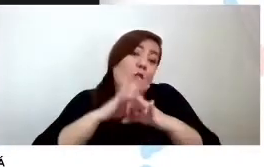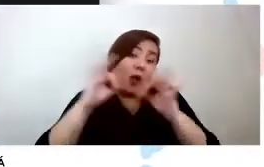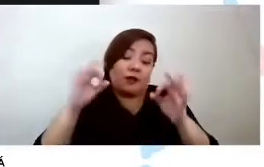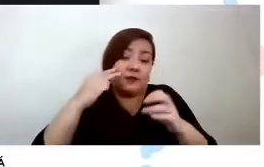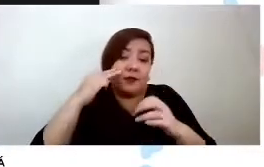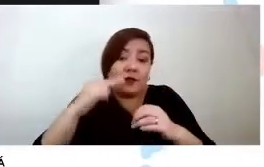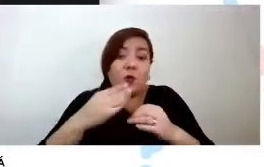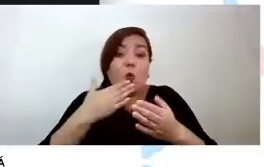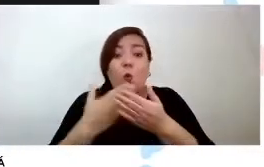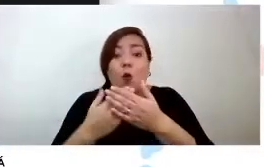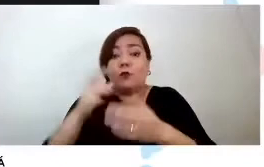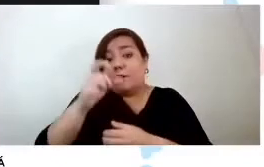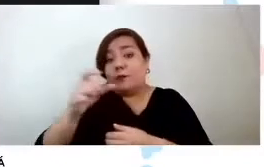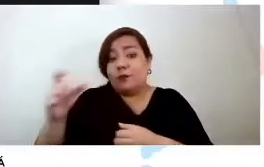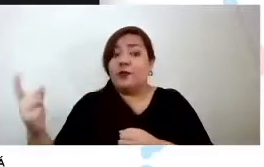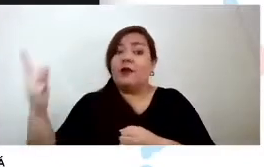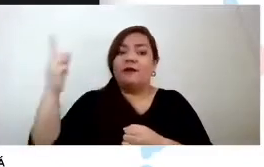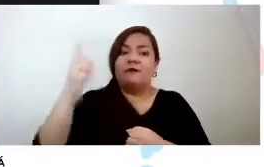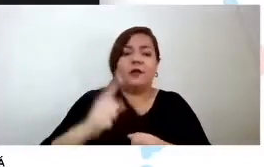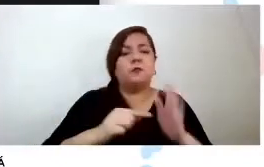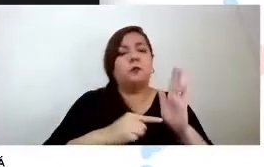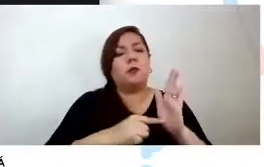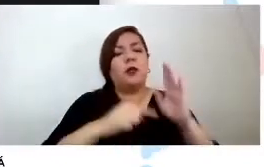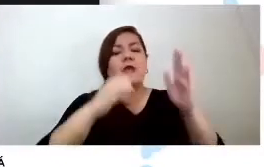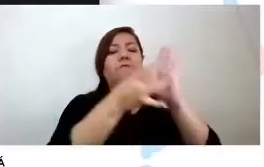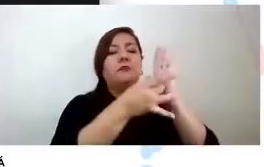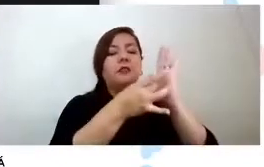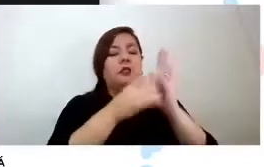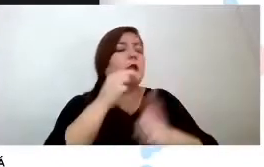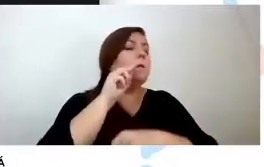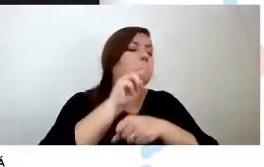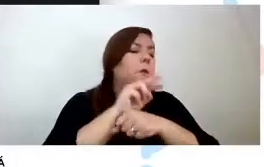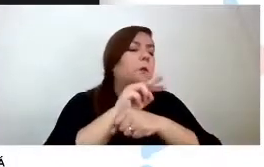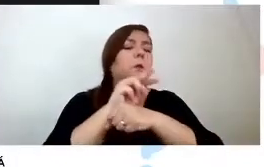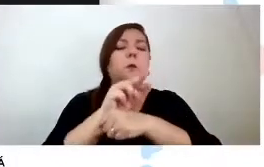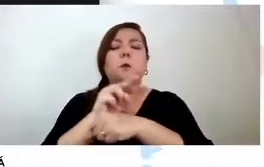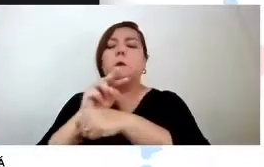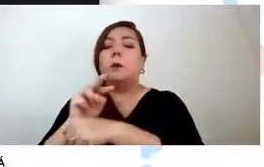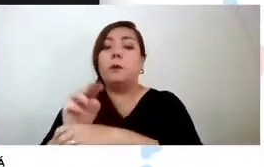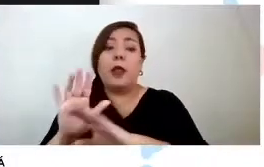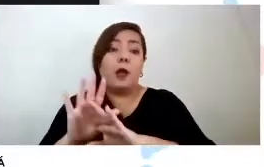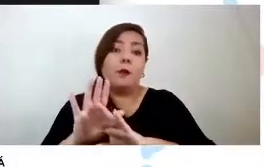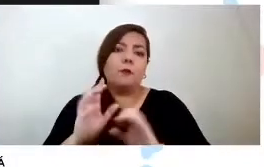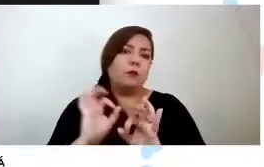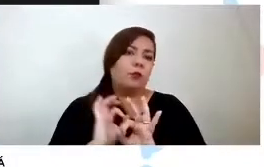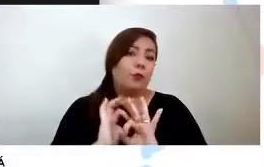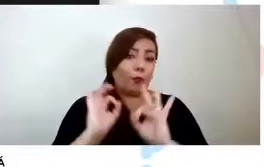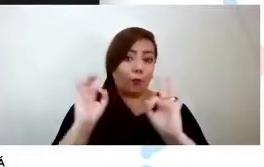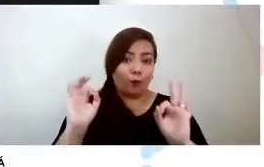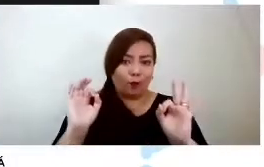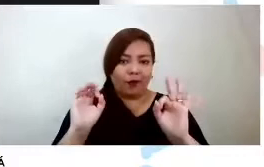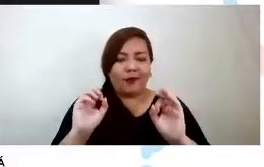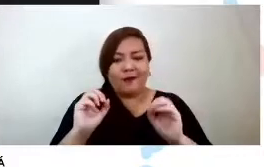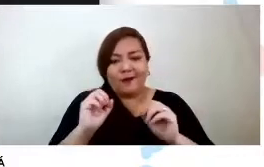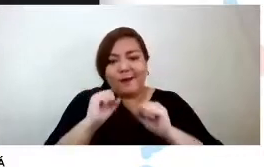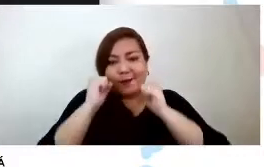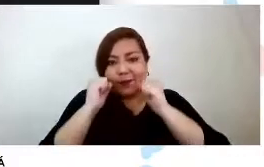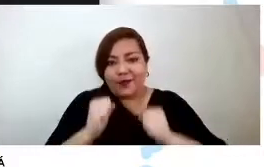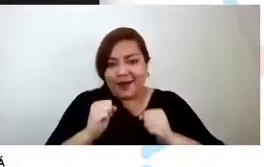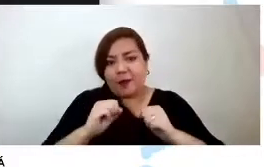visitas generalmente ven las exhibiciones, vitrinas, pero en muy pocas instancias, a menos que sean